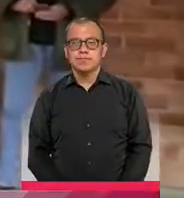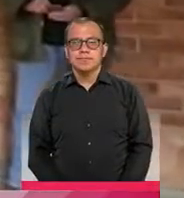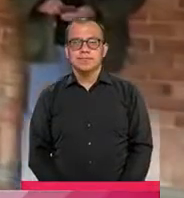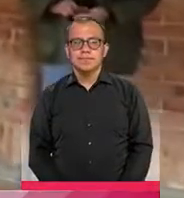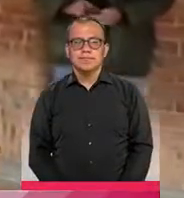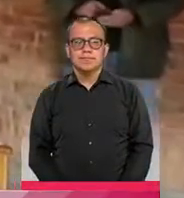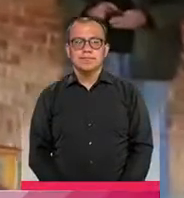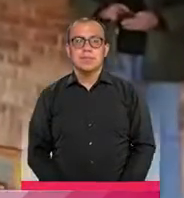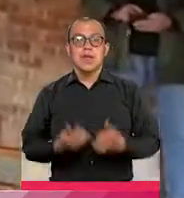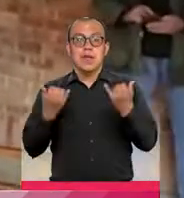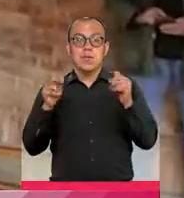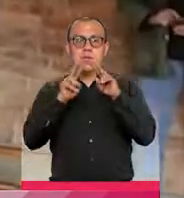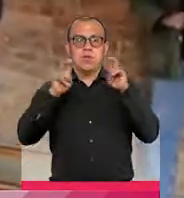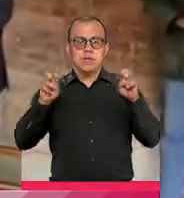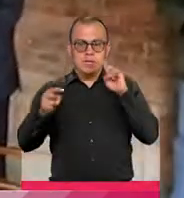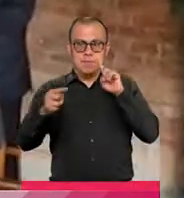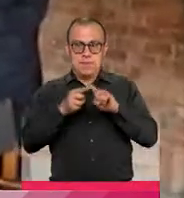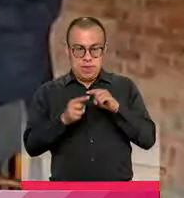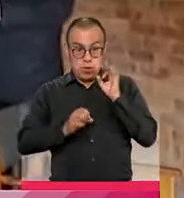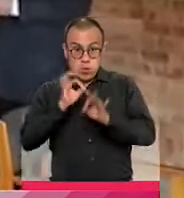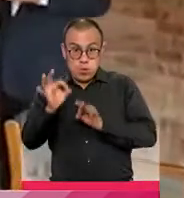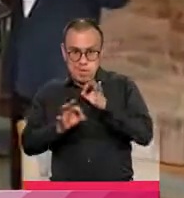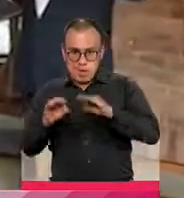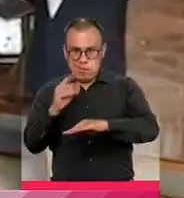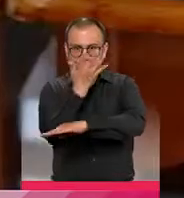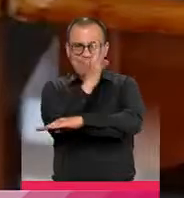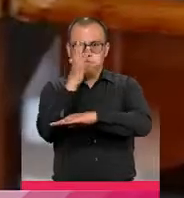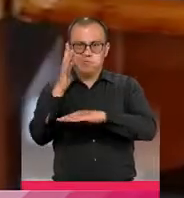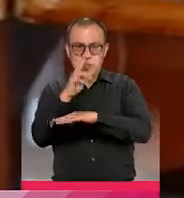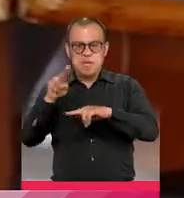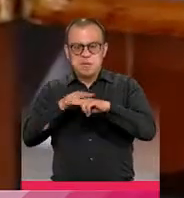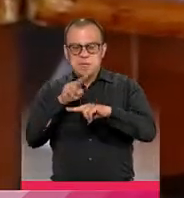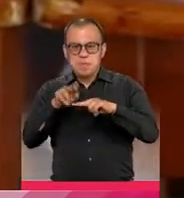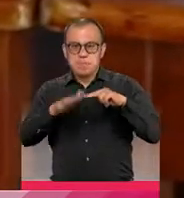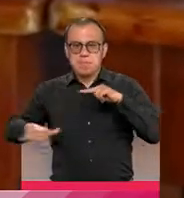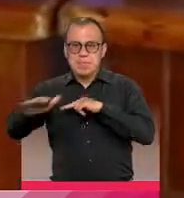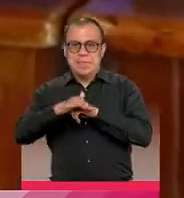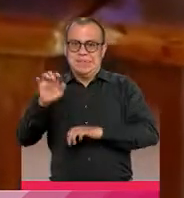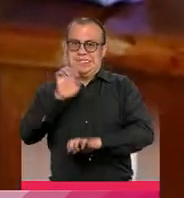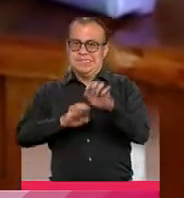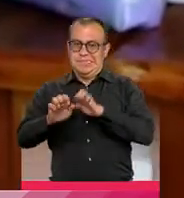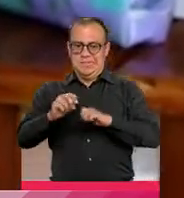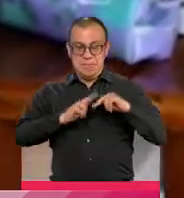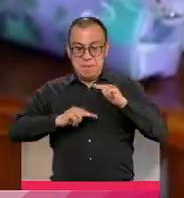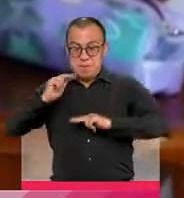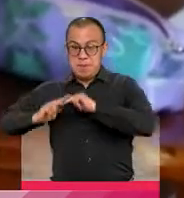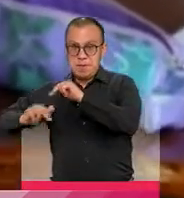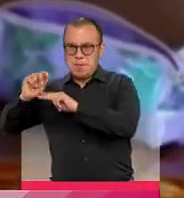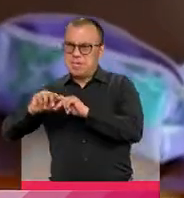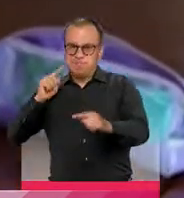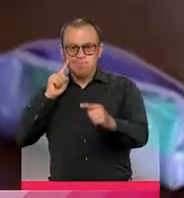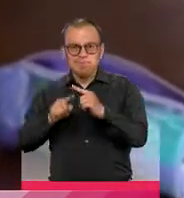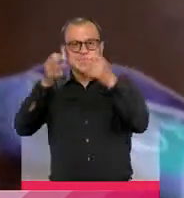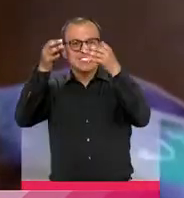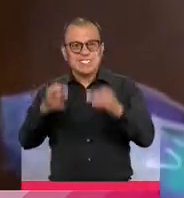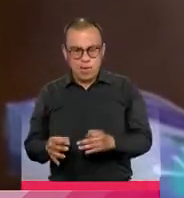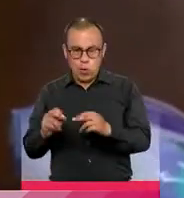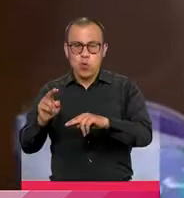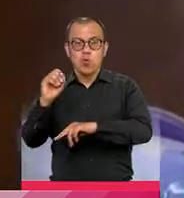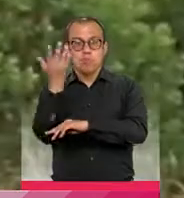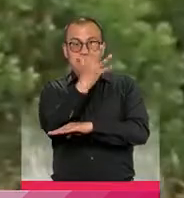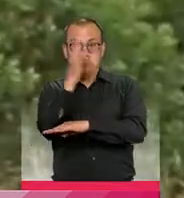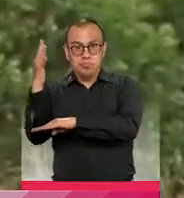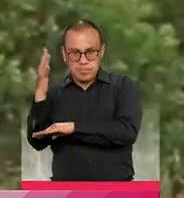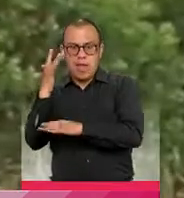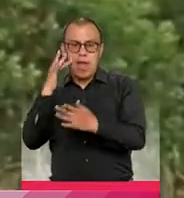Para la consolidación de la reserva, uno de los aspectos tiene que ver con evitar construcciones y garantizar la conectividad de la misma con la ciudad.